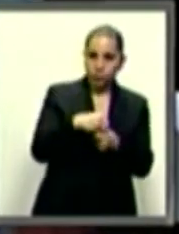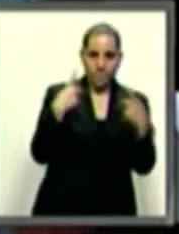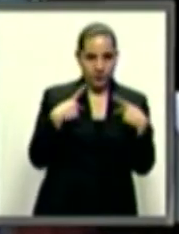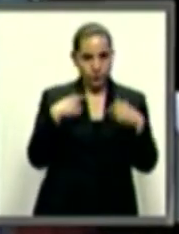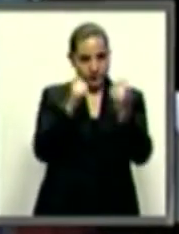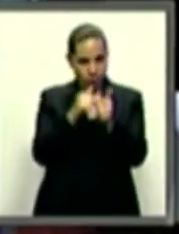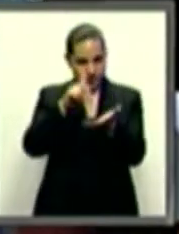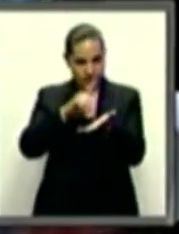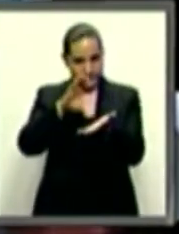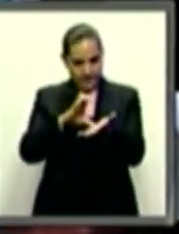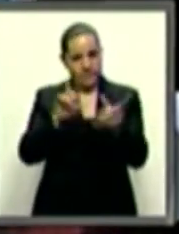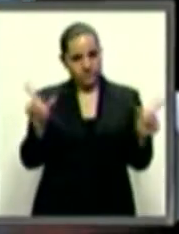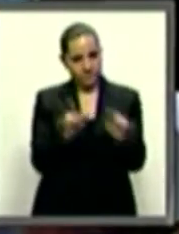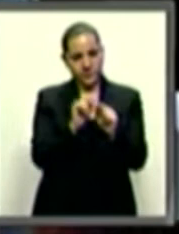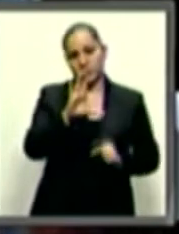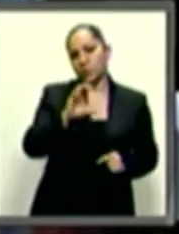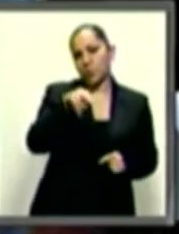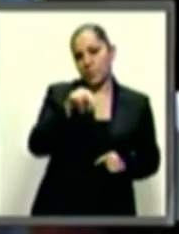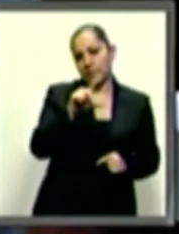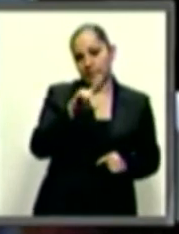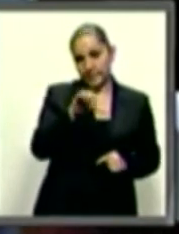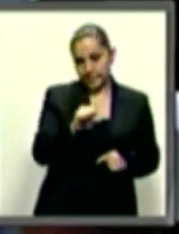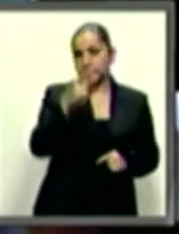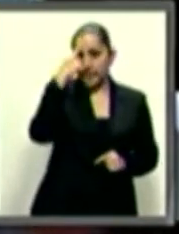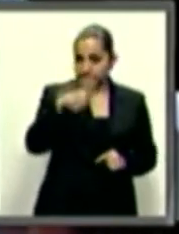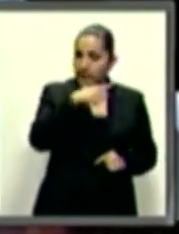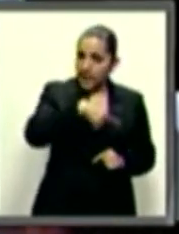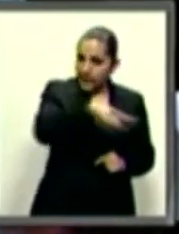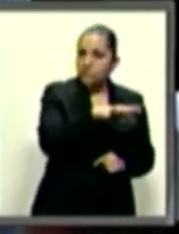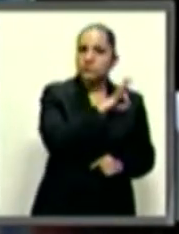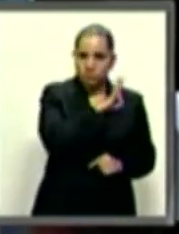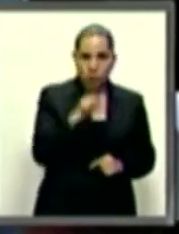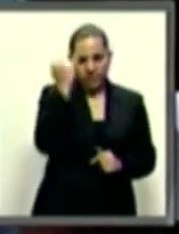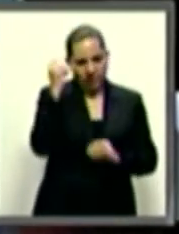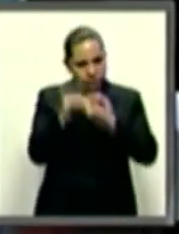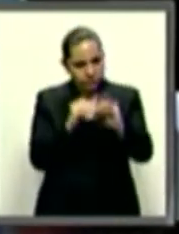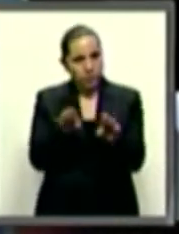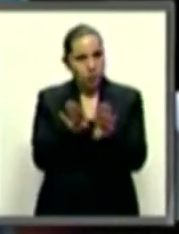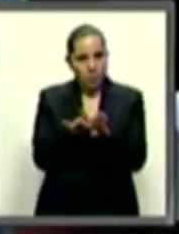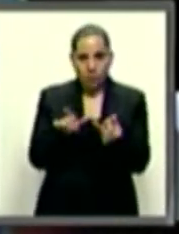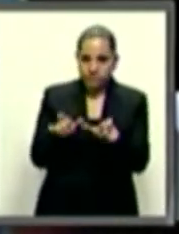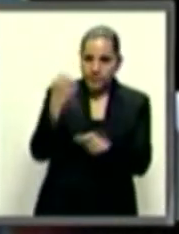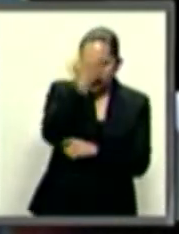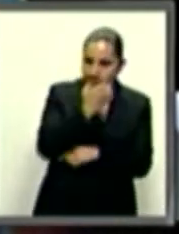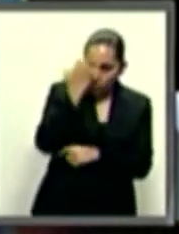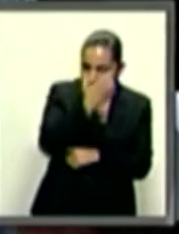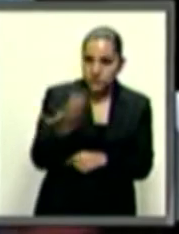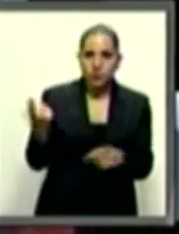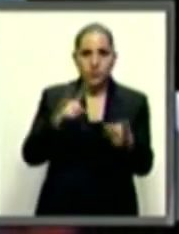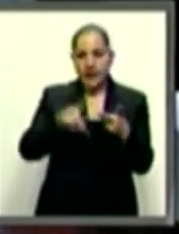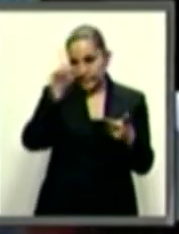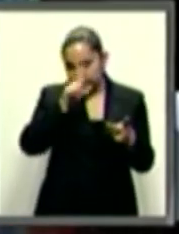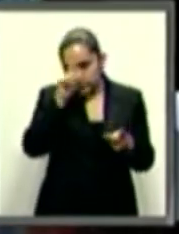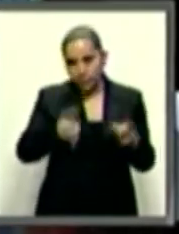discapacidad, CONADIS, impulsar mecanismos de evaluación y asesoría de captación de quejas